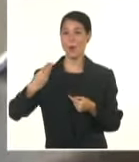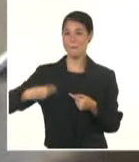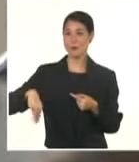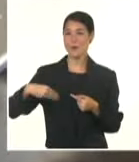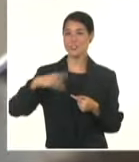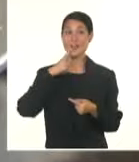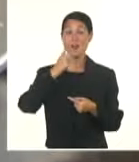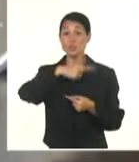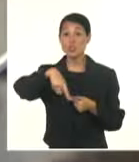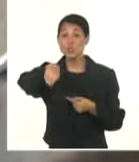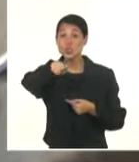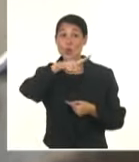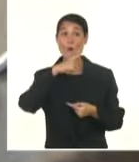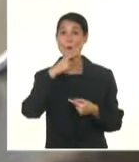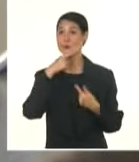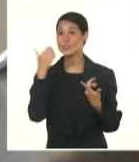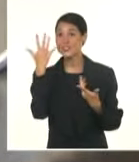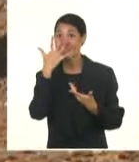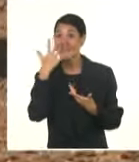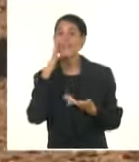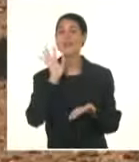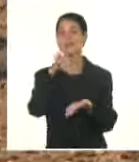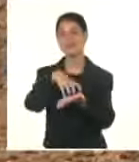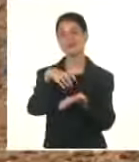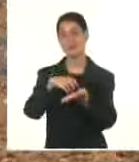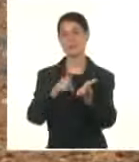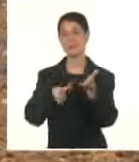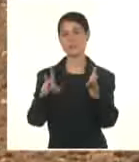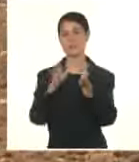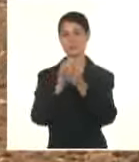las potencialidades del territorio.